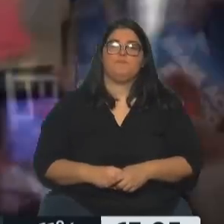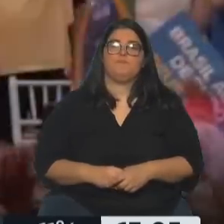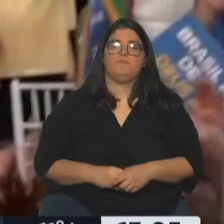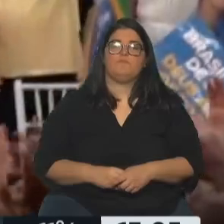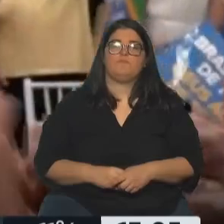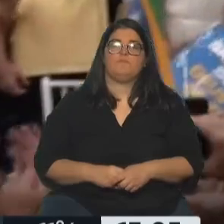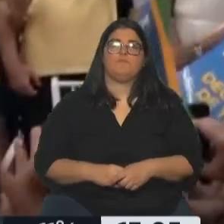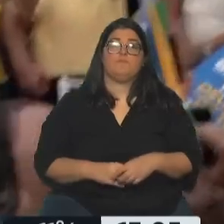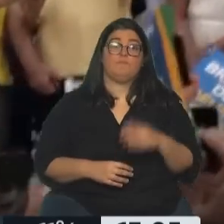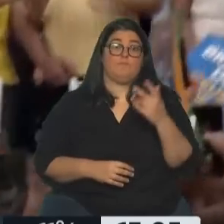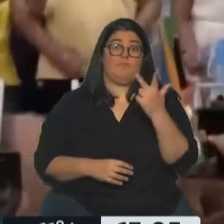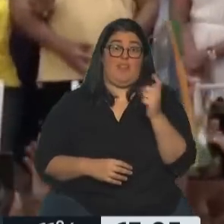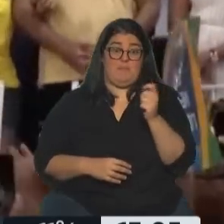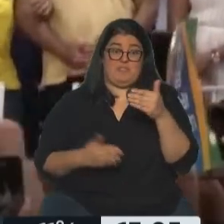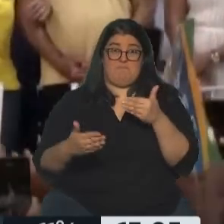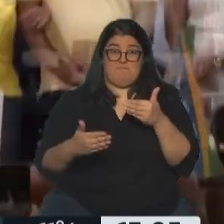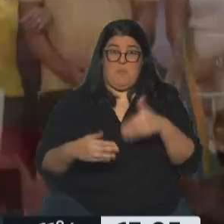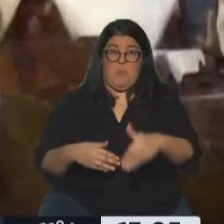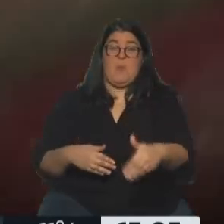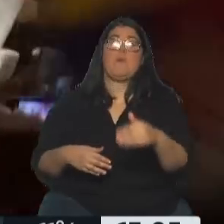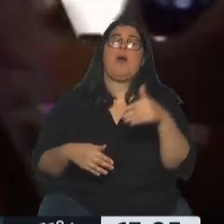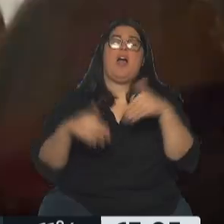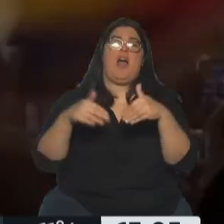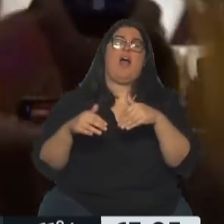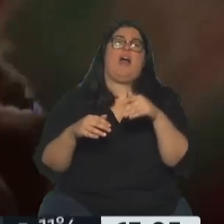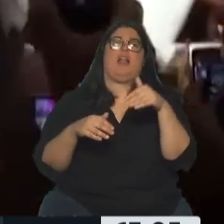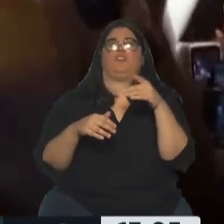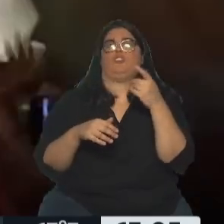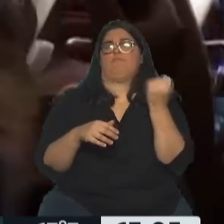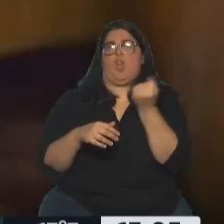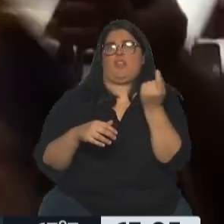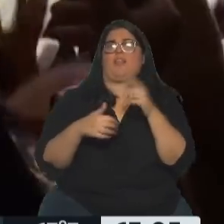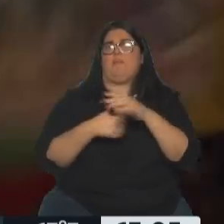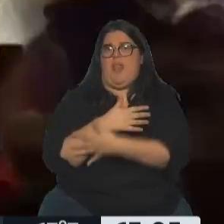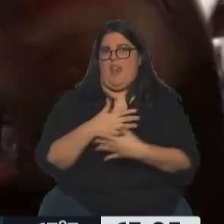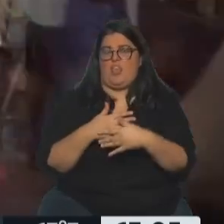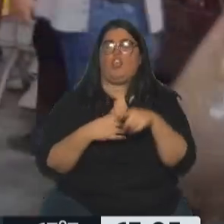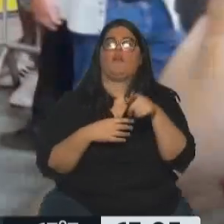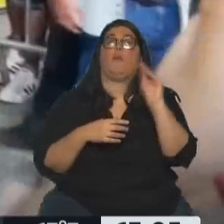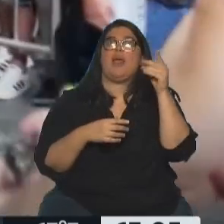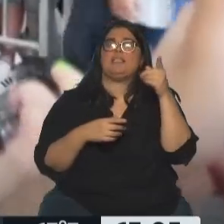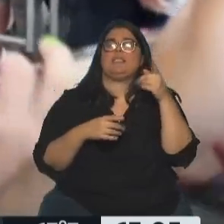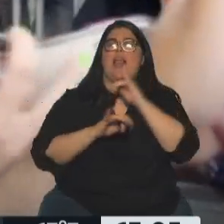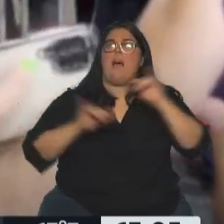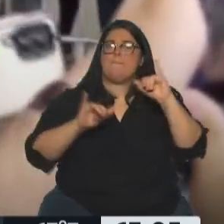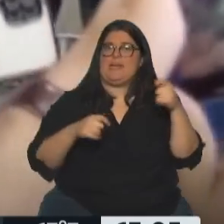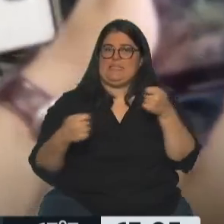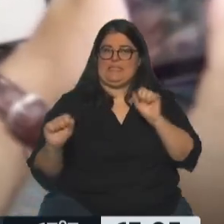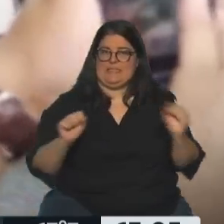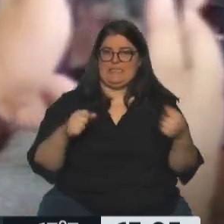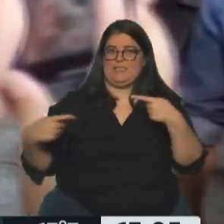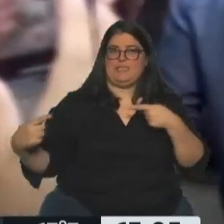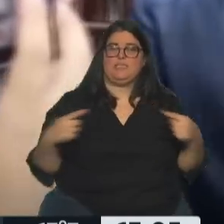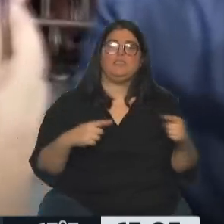A menos de 3 meses de unas elecciones cruciales para toda la región, Brasil atraviesa una campaña tensa. Hace una semana, el